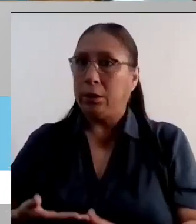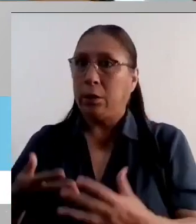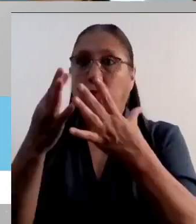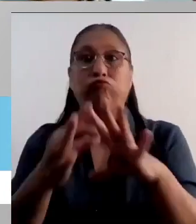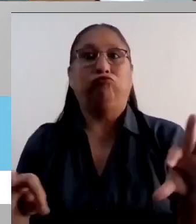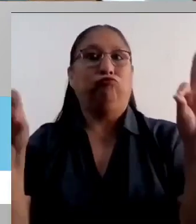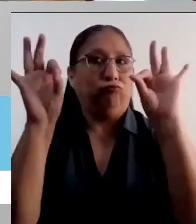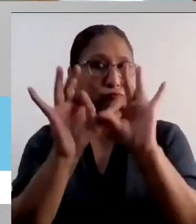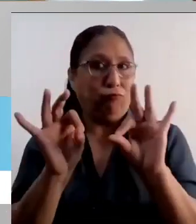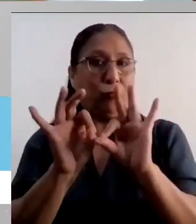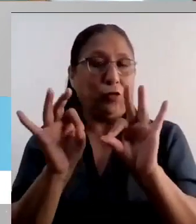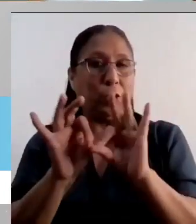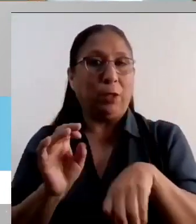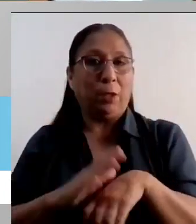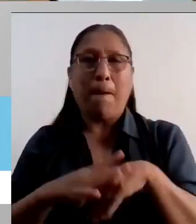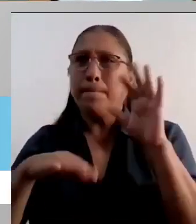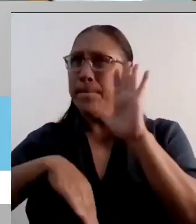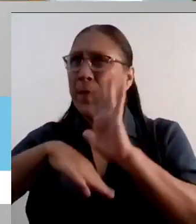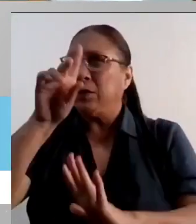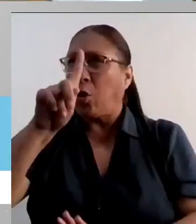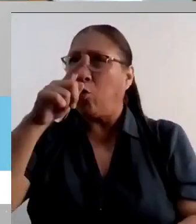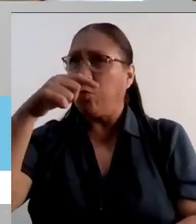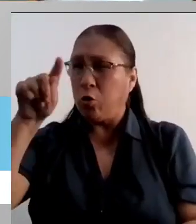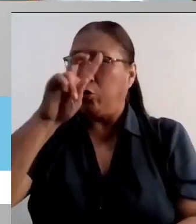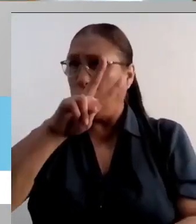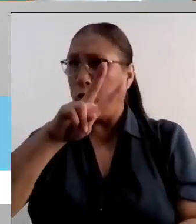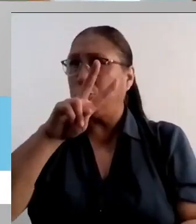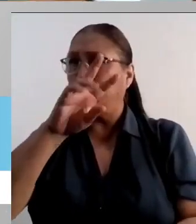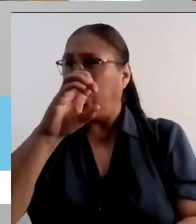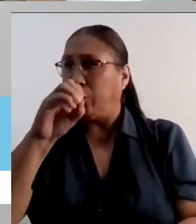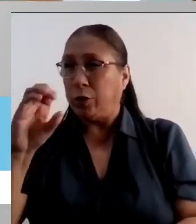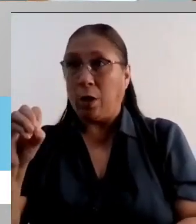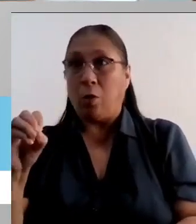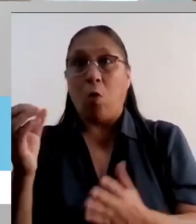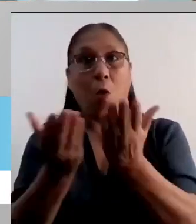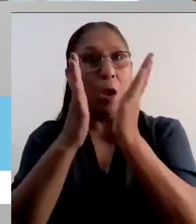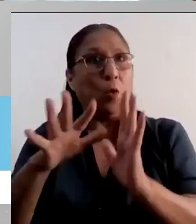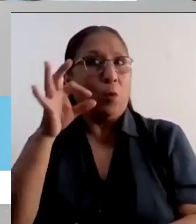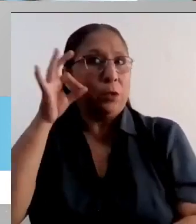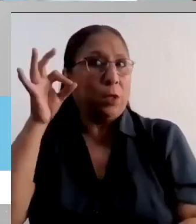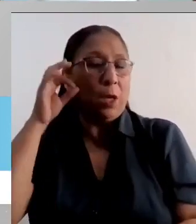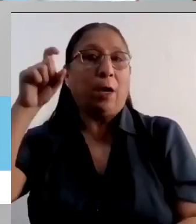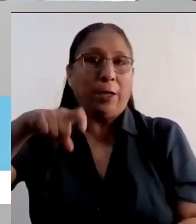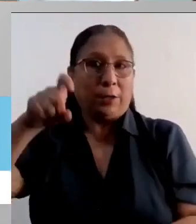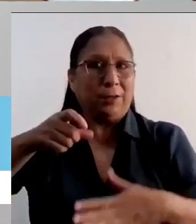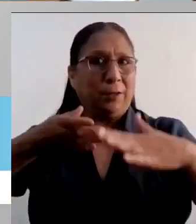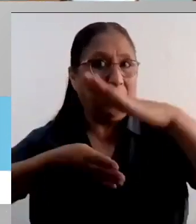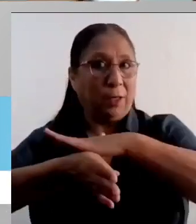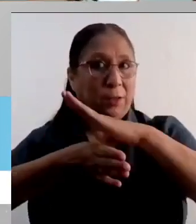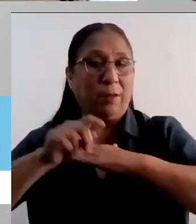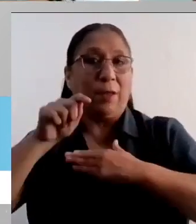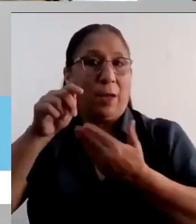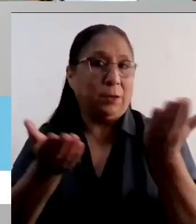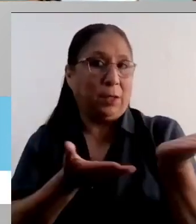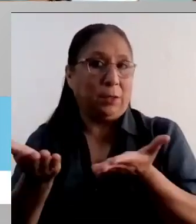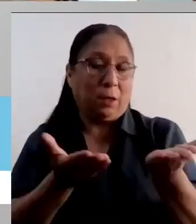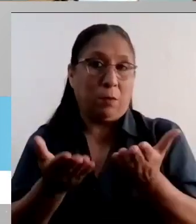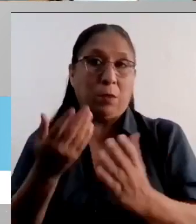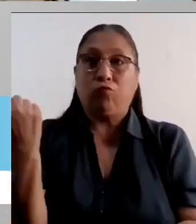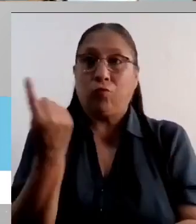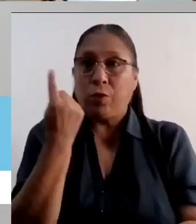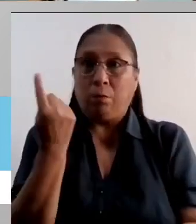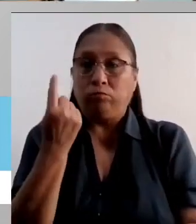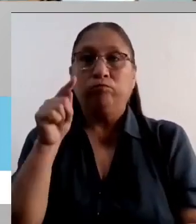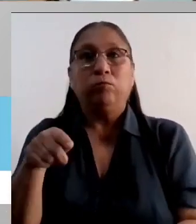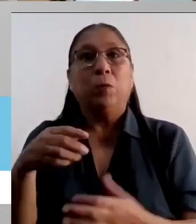que más de 1.200.000 estudiantes indígenas deben acceder a este servicio. A nivel nacional,